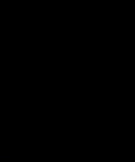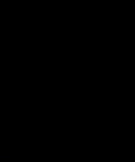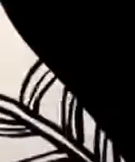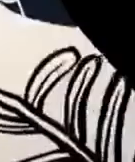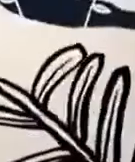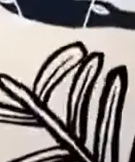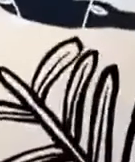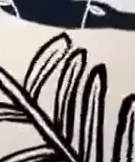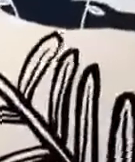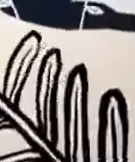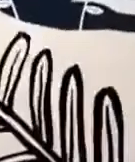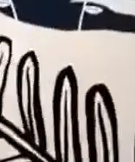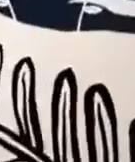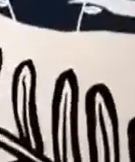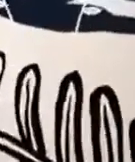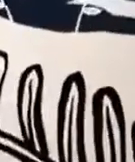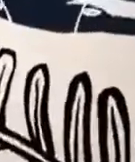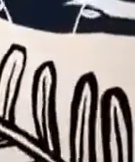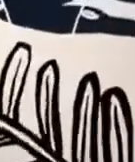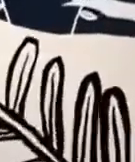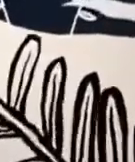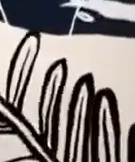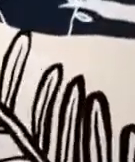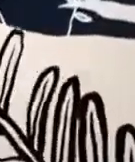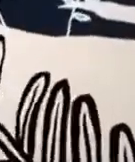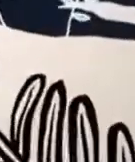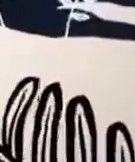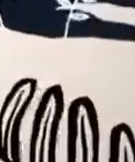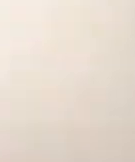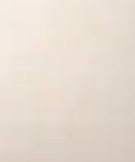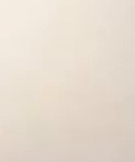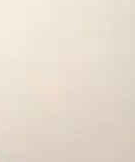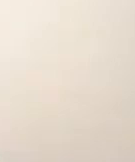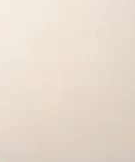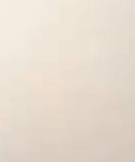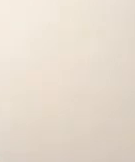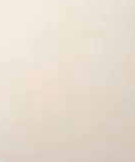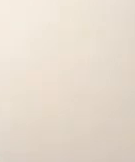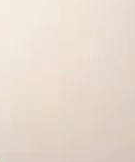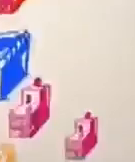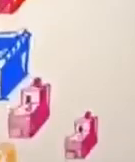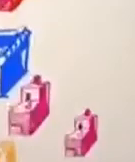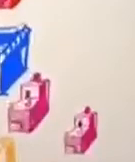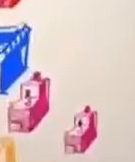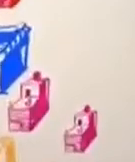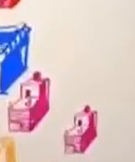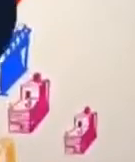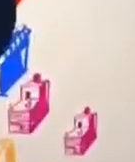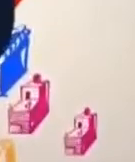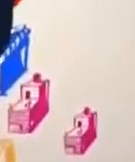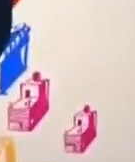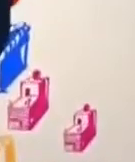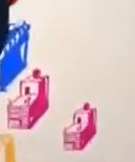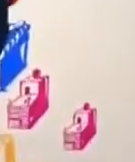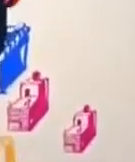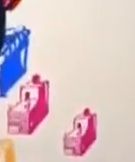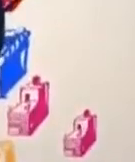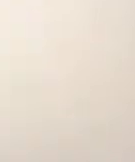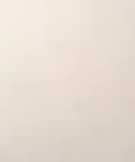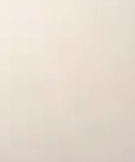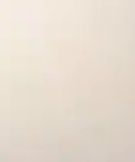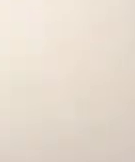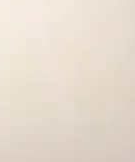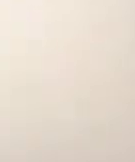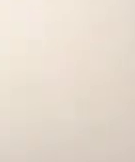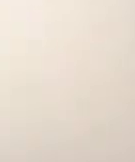Pirameta vi mashirabati, ne vinqueta rego horapa. Nun arabati yami yo yabu, videshin